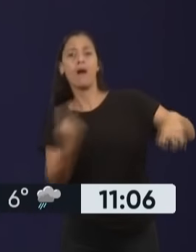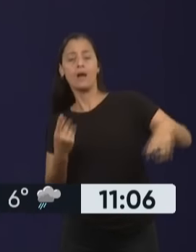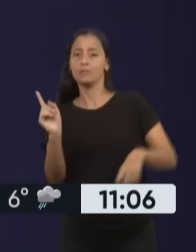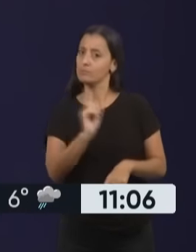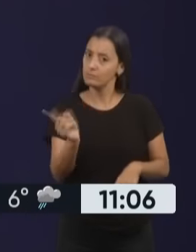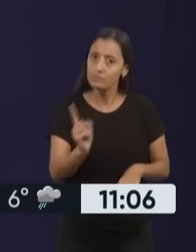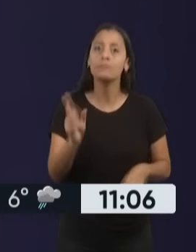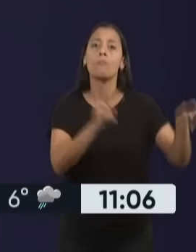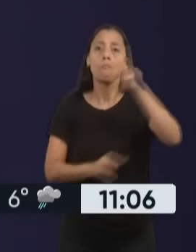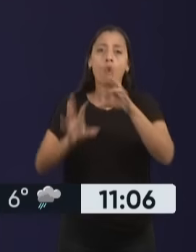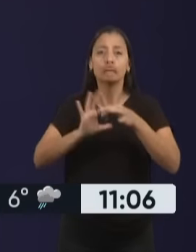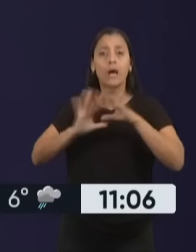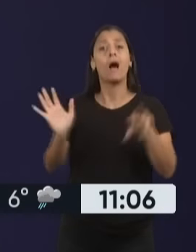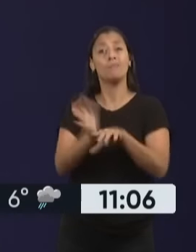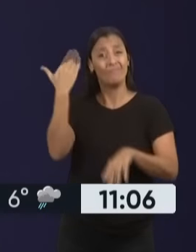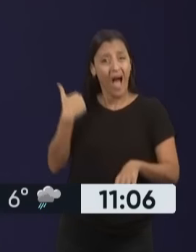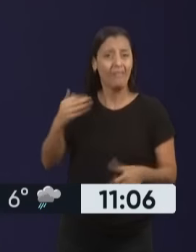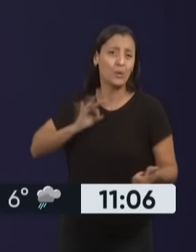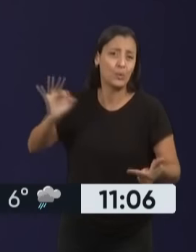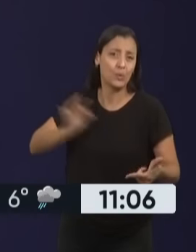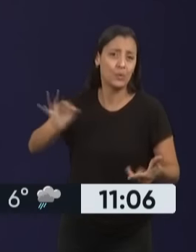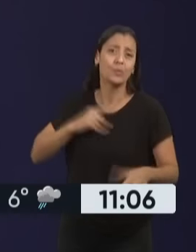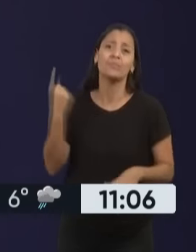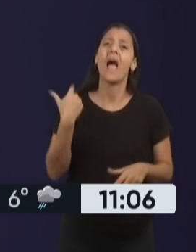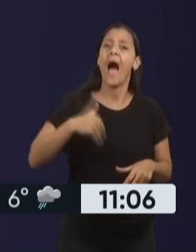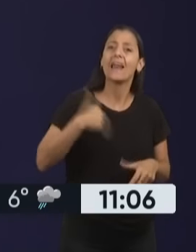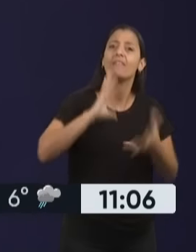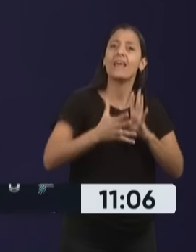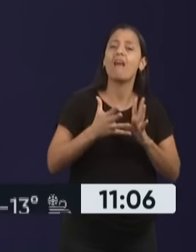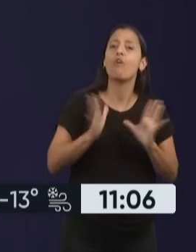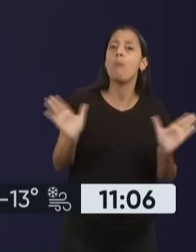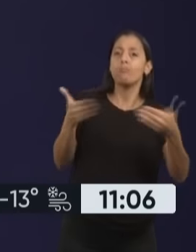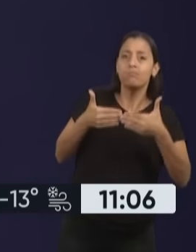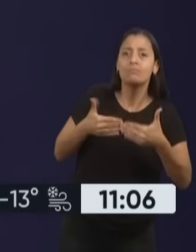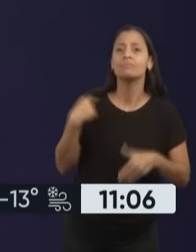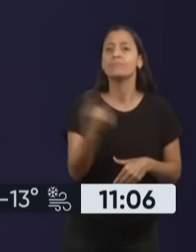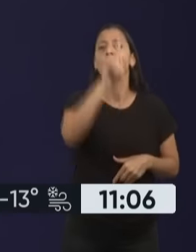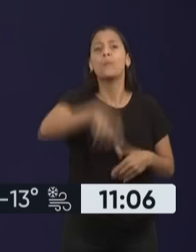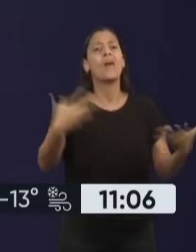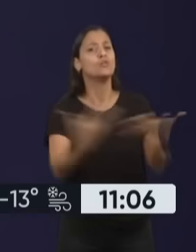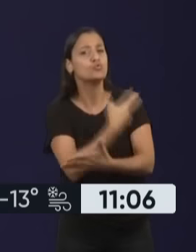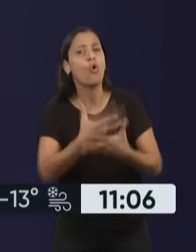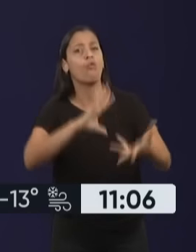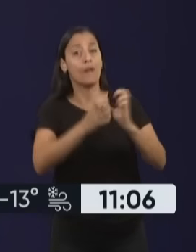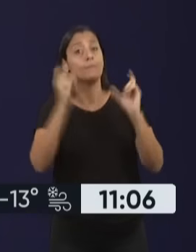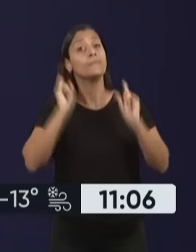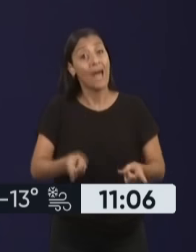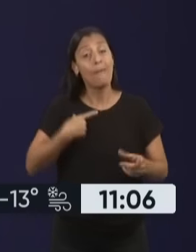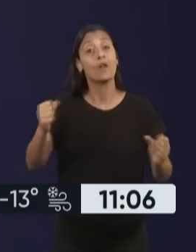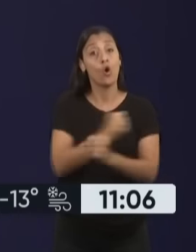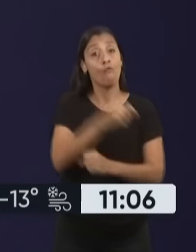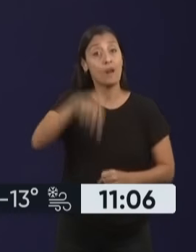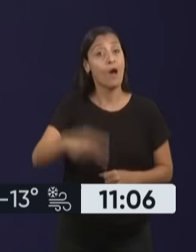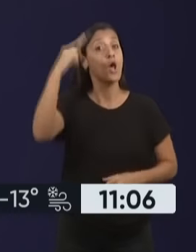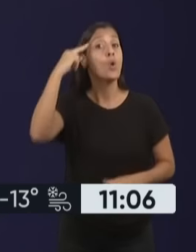que hemos tenido en la Argentina durante tanto tiempo y tanto daño nos ha hecho a todos confirmarles hoy 21